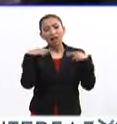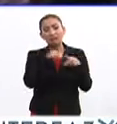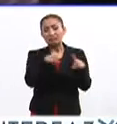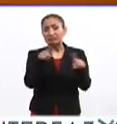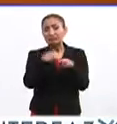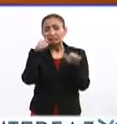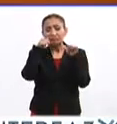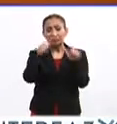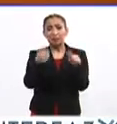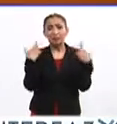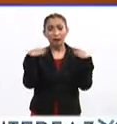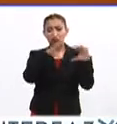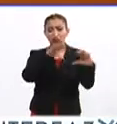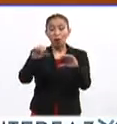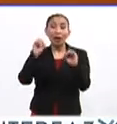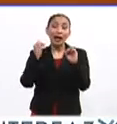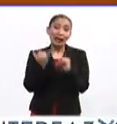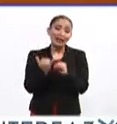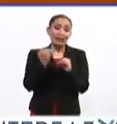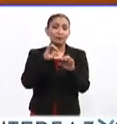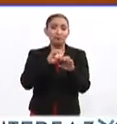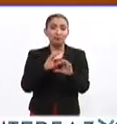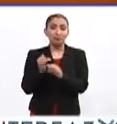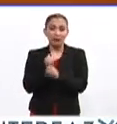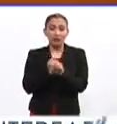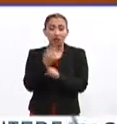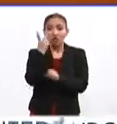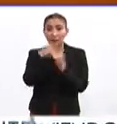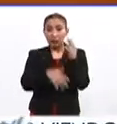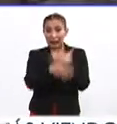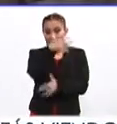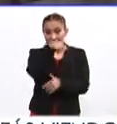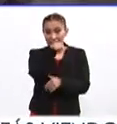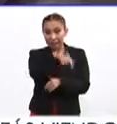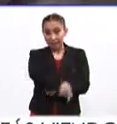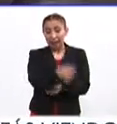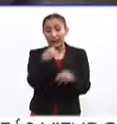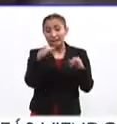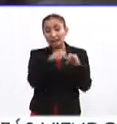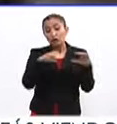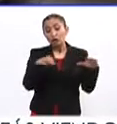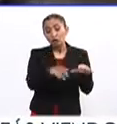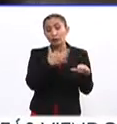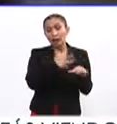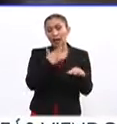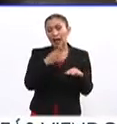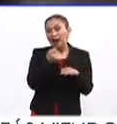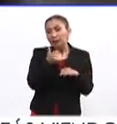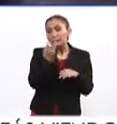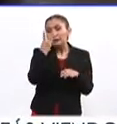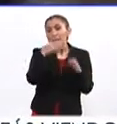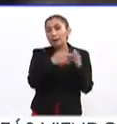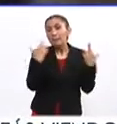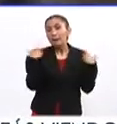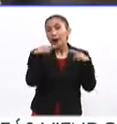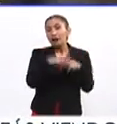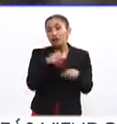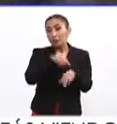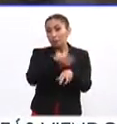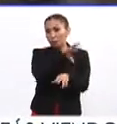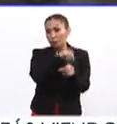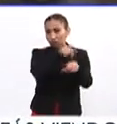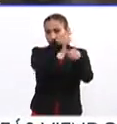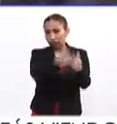académica dedicada a la docencia y la investigación. Solo en 2015, esta institución contaba con casi 3,000 profesores de